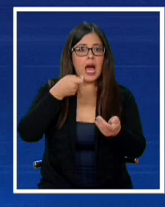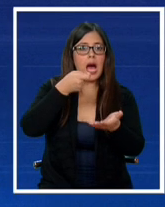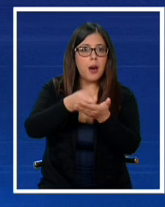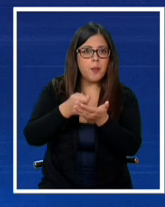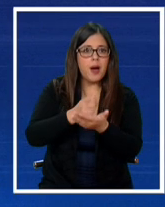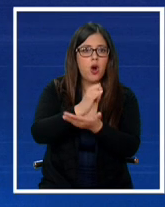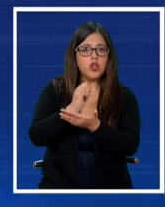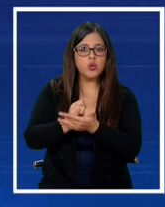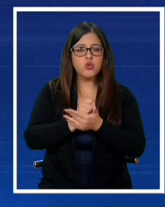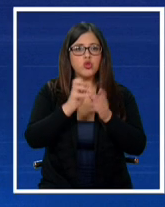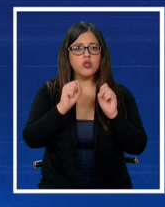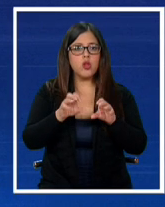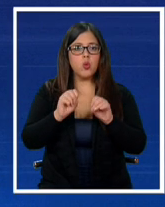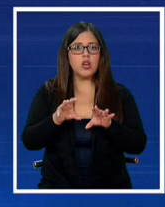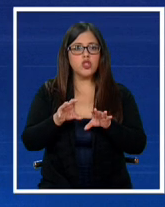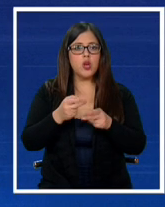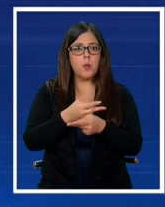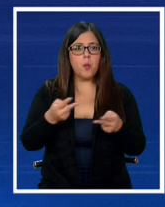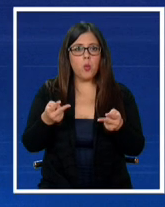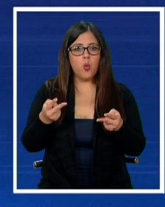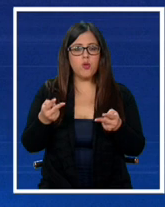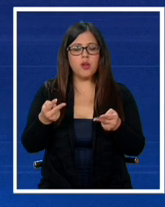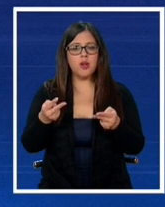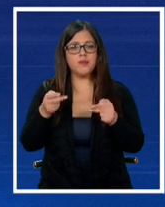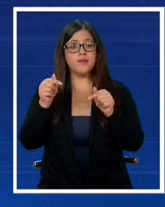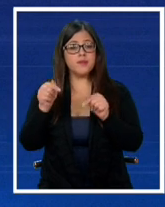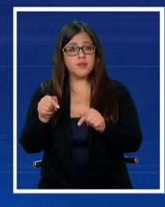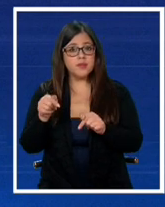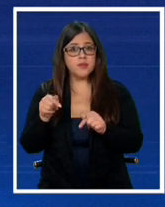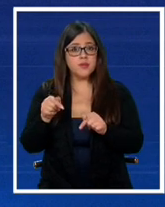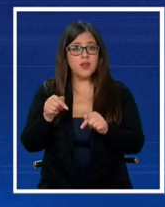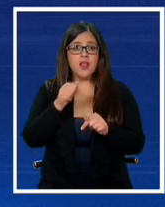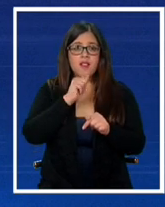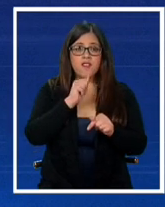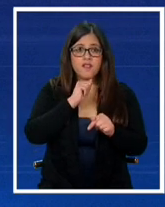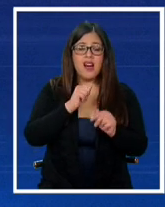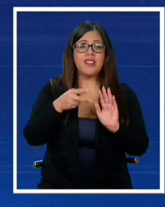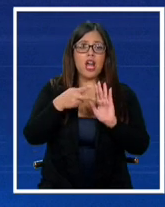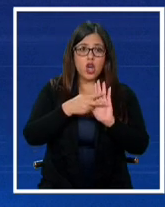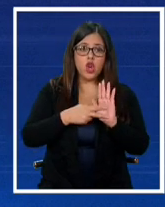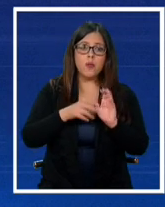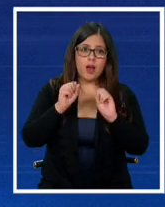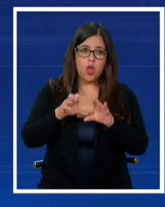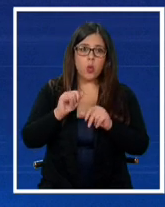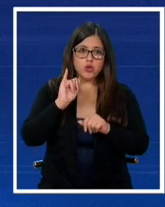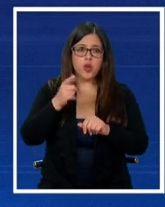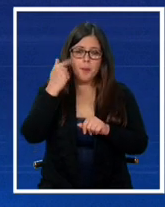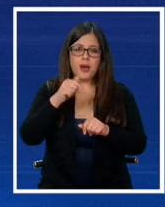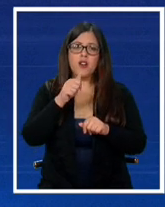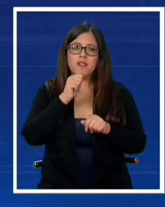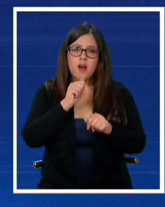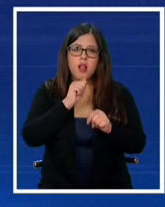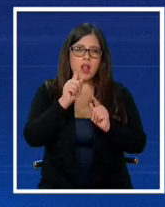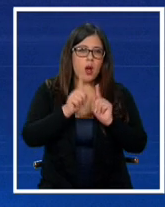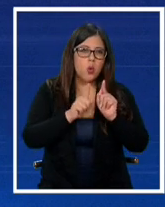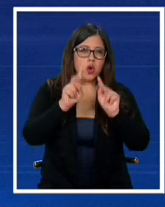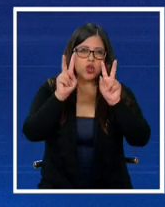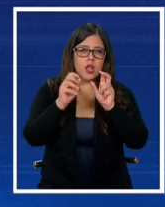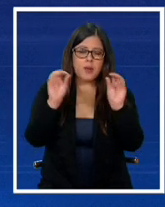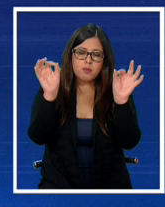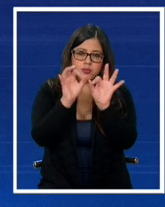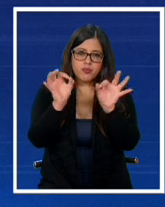de educación públicas todavía está en construcción la norma de educación por supuesto habrá muchos detalles que hay que